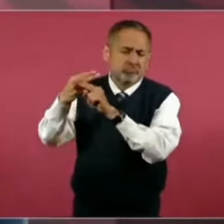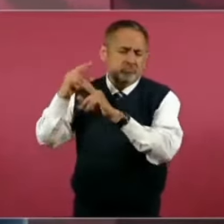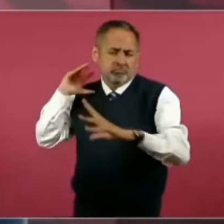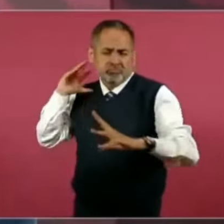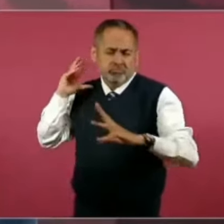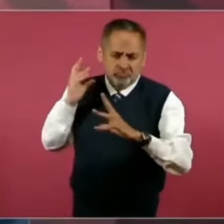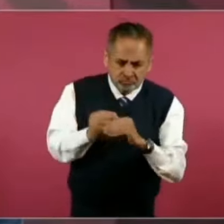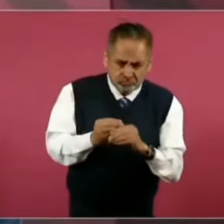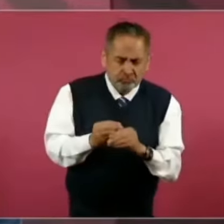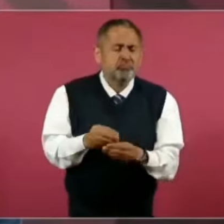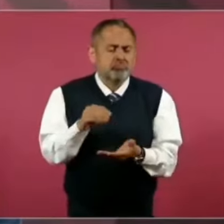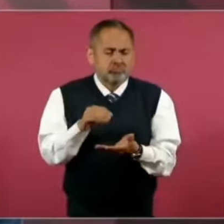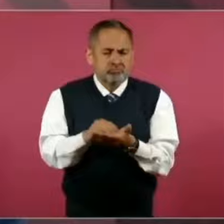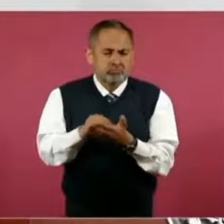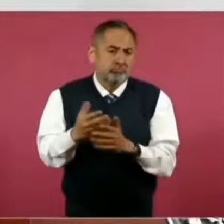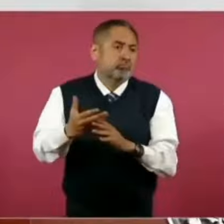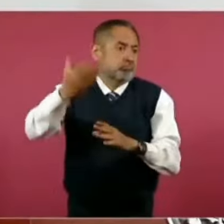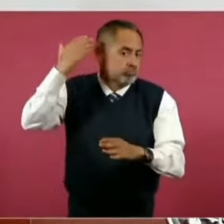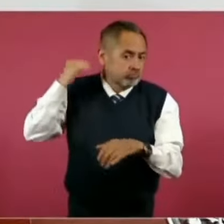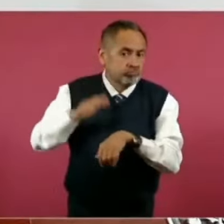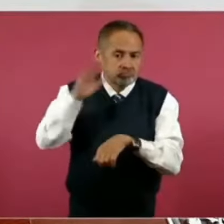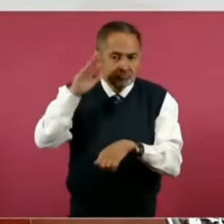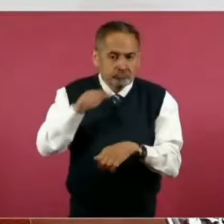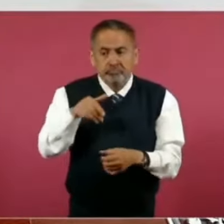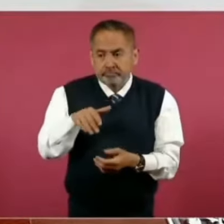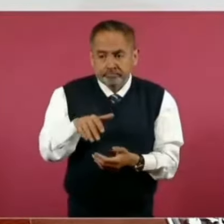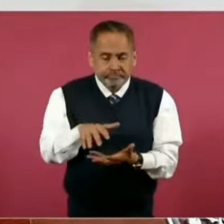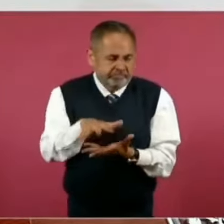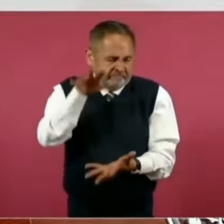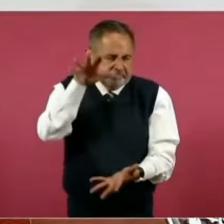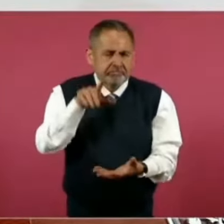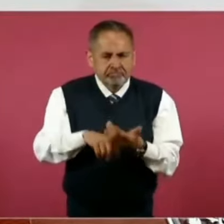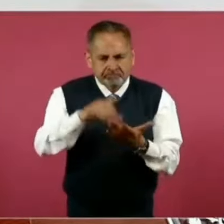en ese entonces más eran católicos.